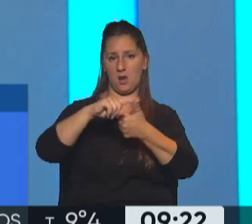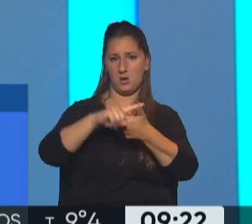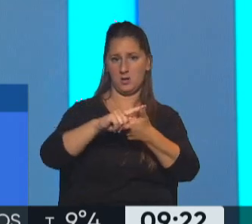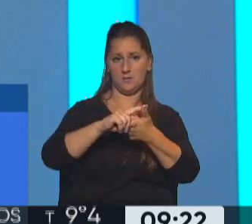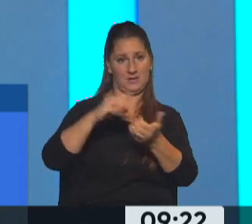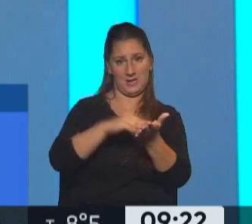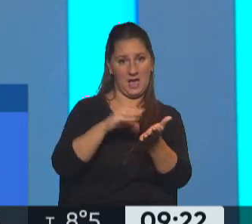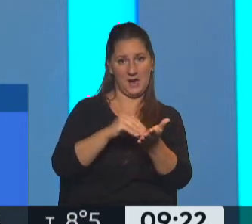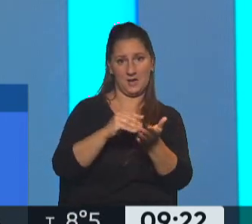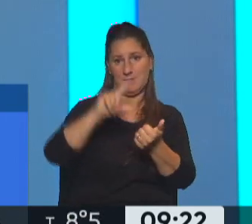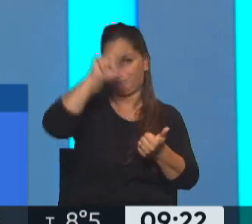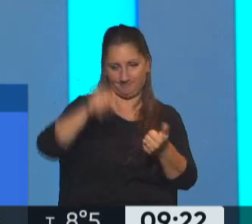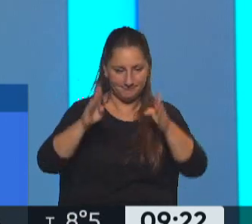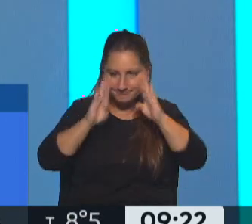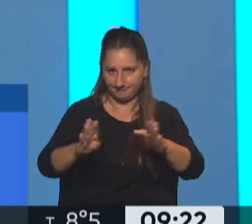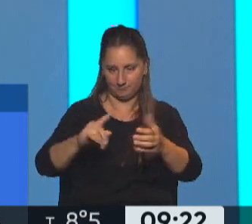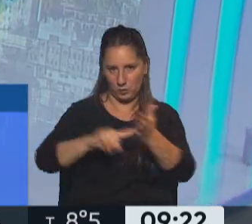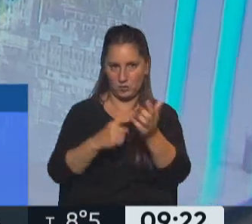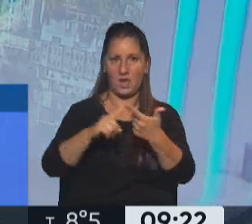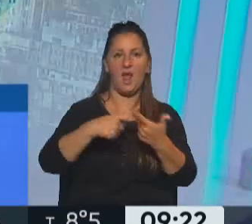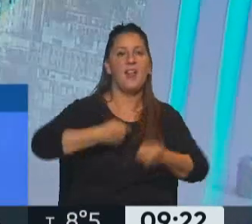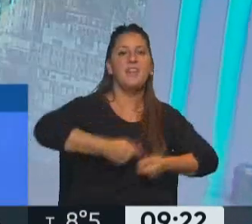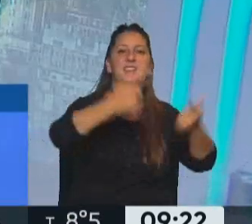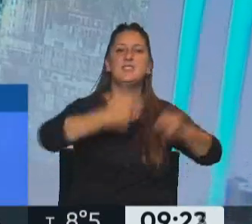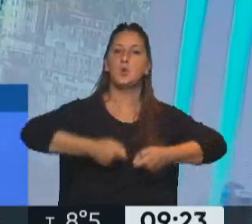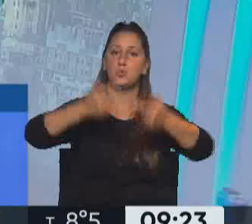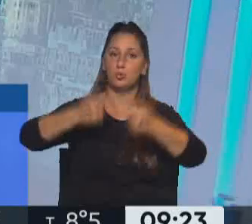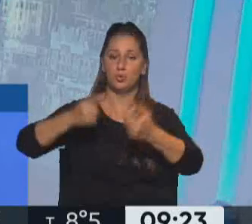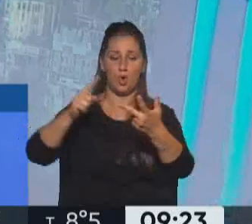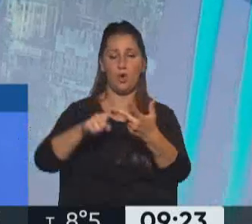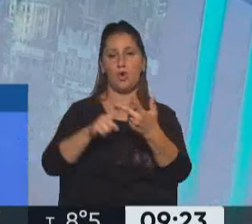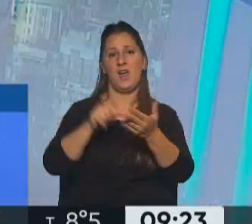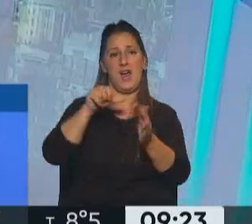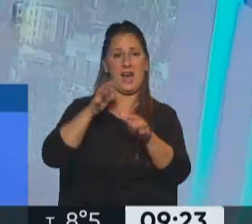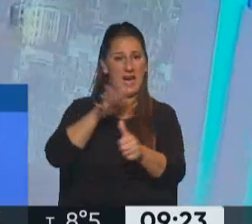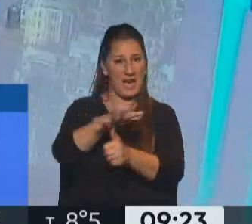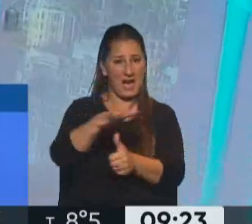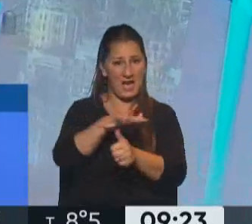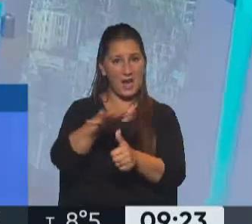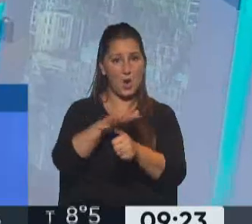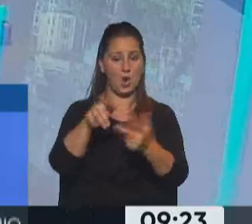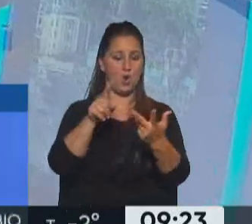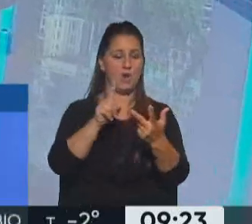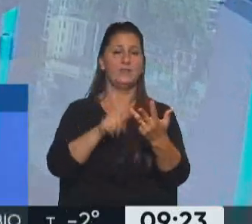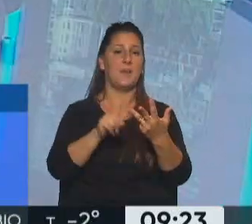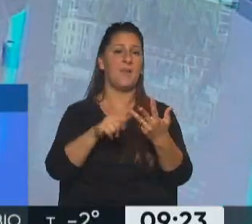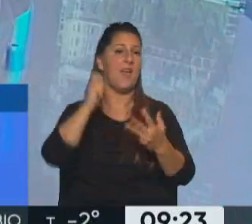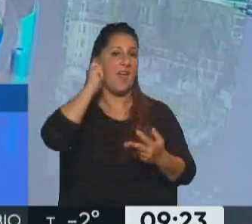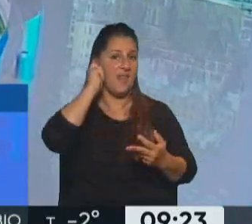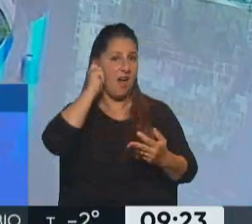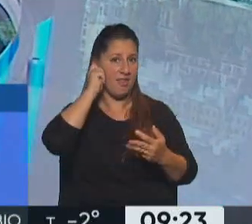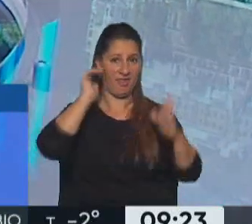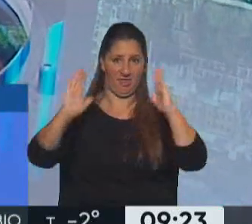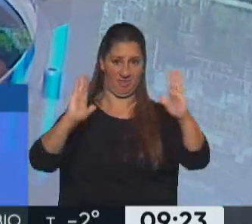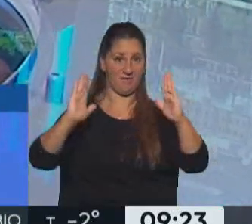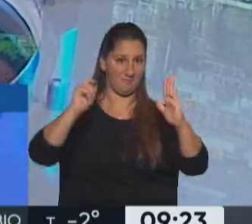la territorial, que es el federalismo, la distributiva, la de género, la etaria, es decir, seguimos siendo un país